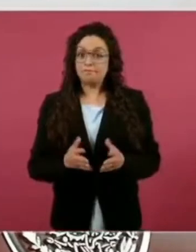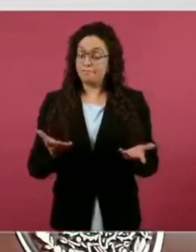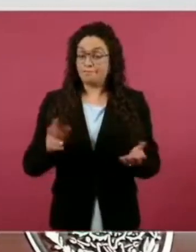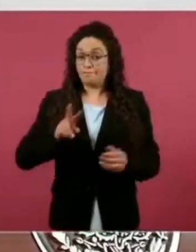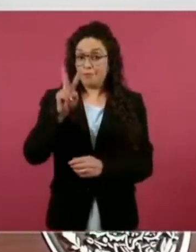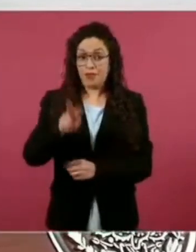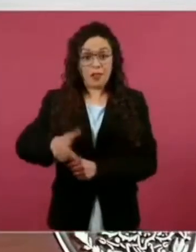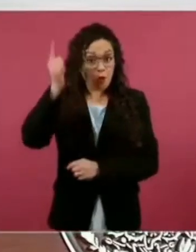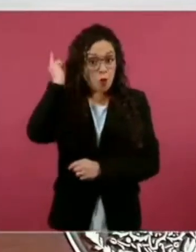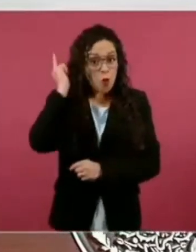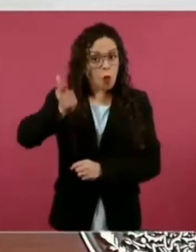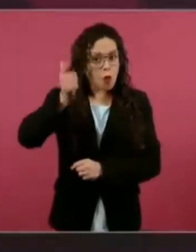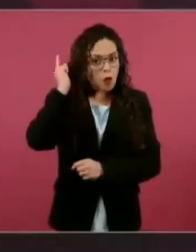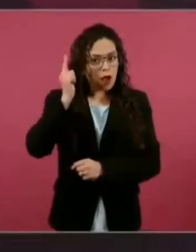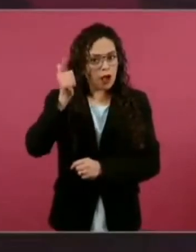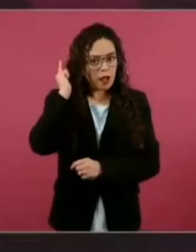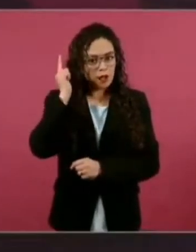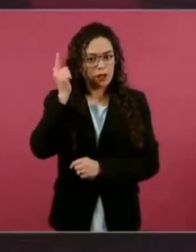y sean más serios